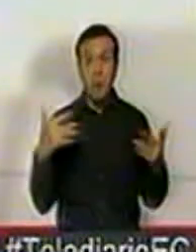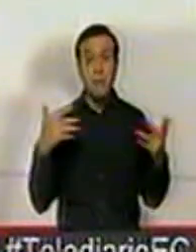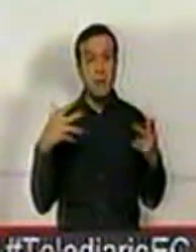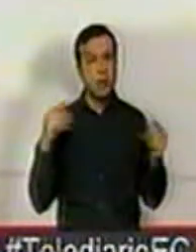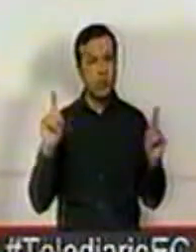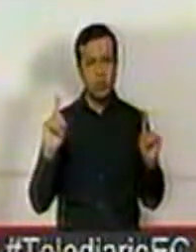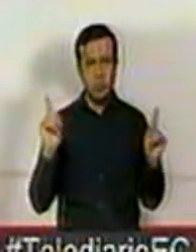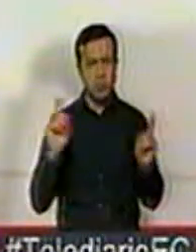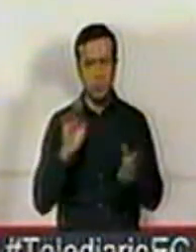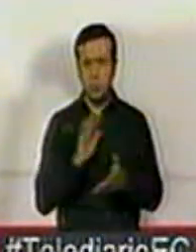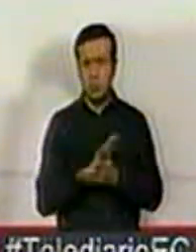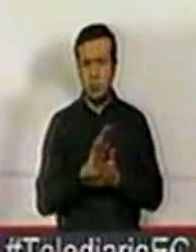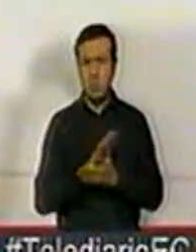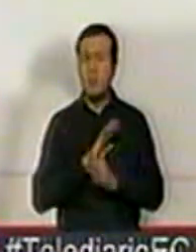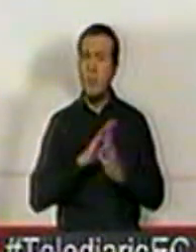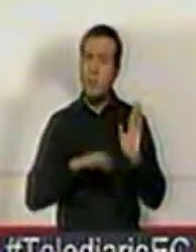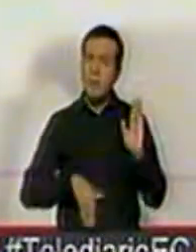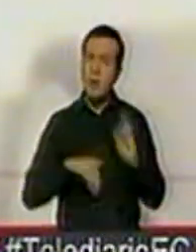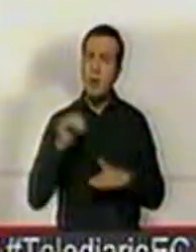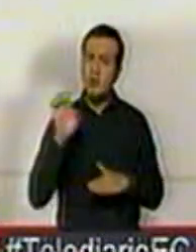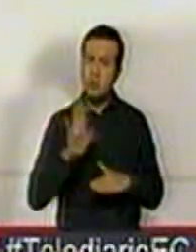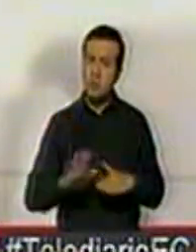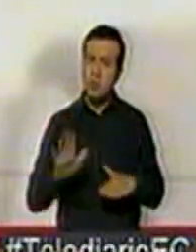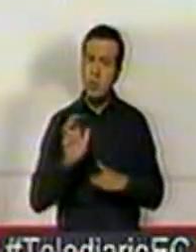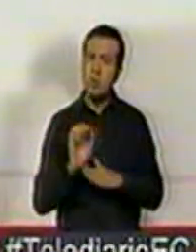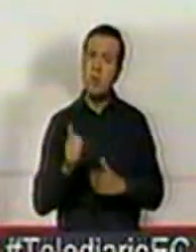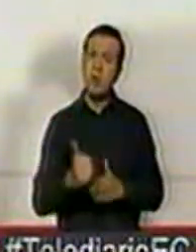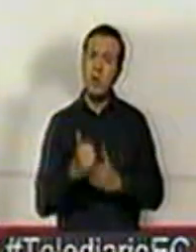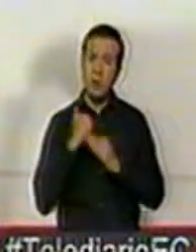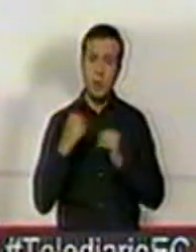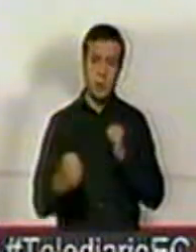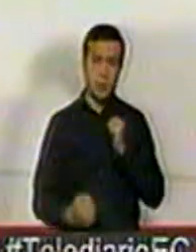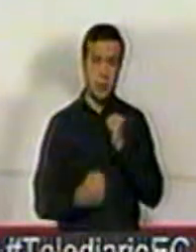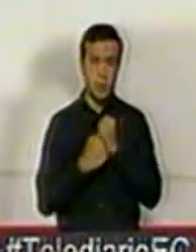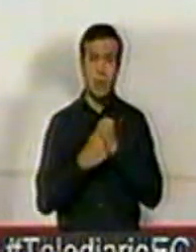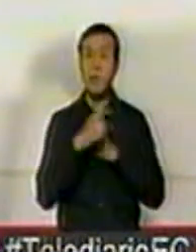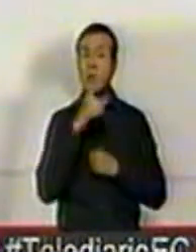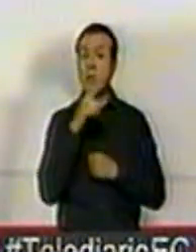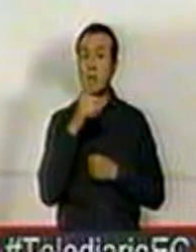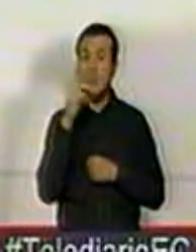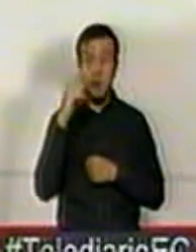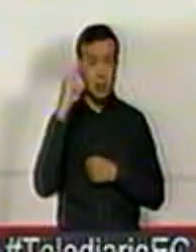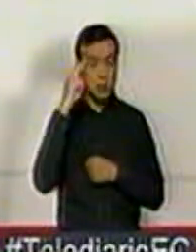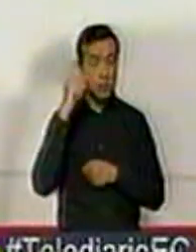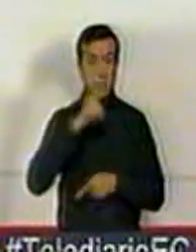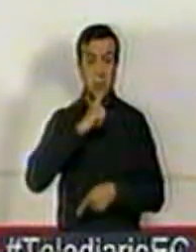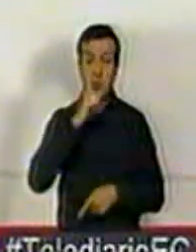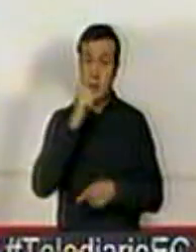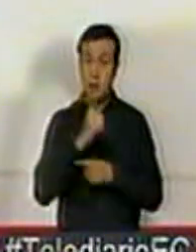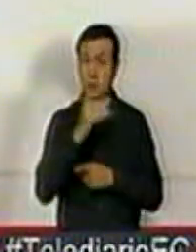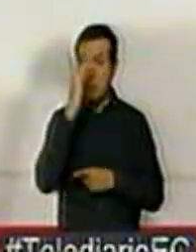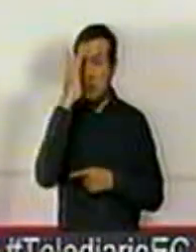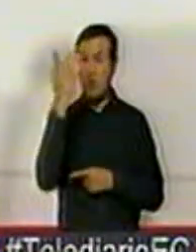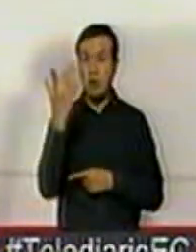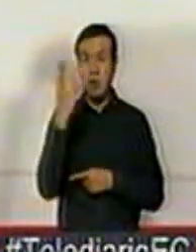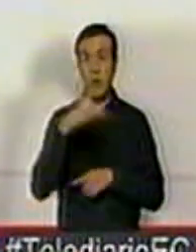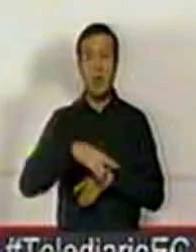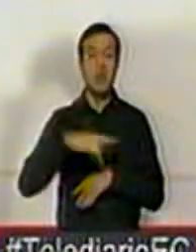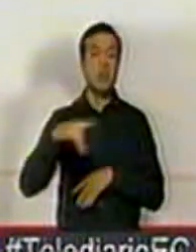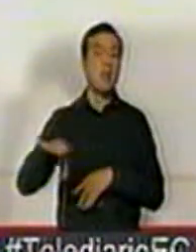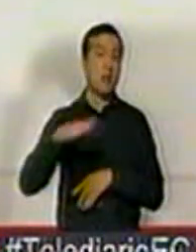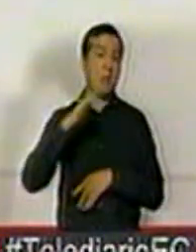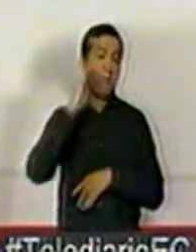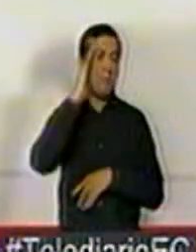asustarnos, más bien esto le hace bien al Ecuador este tipo de fiscalización para saber quién tiene la razón. Porque dejarlo en el olvido y